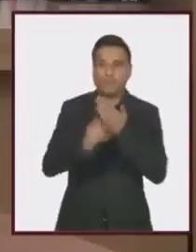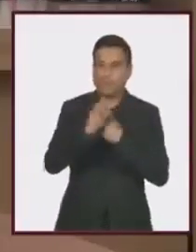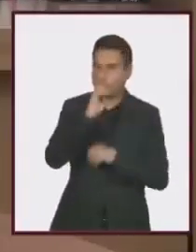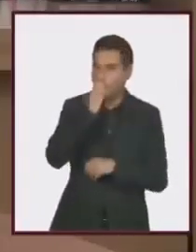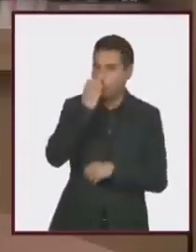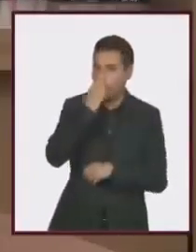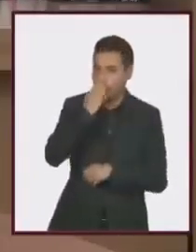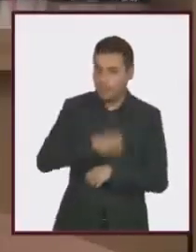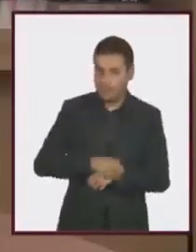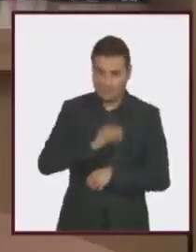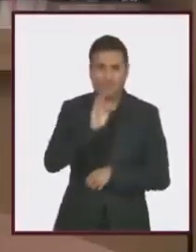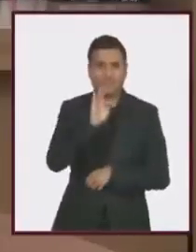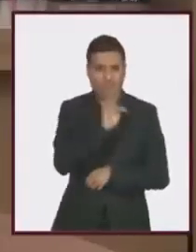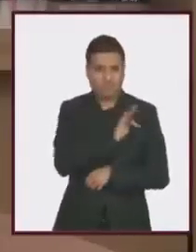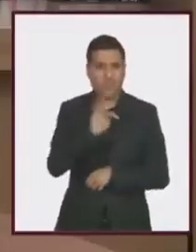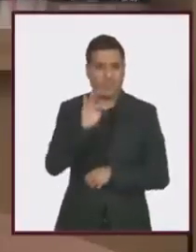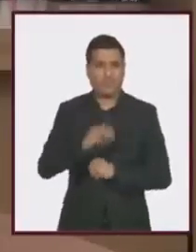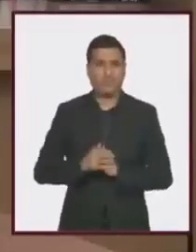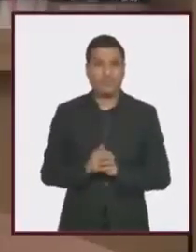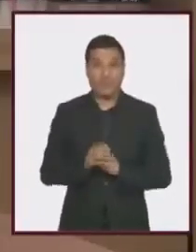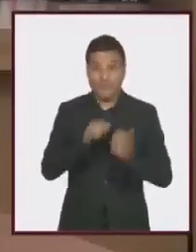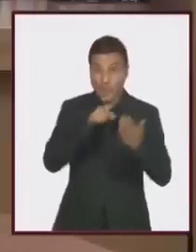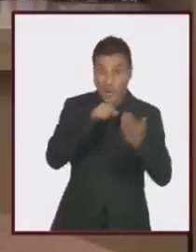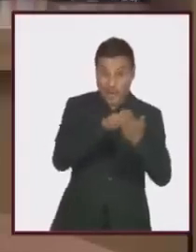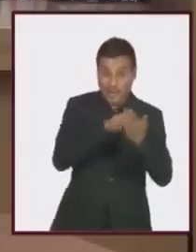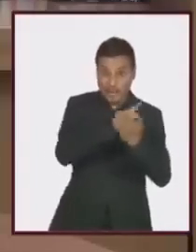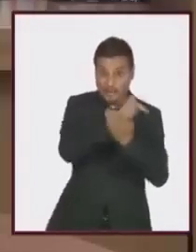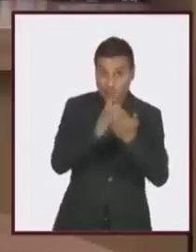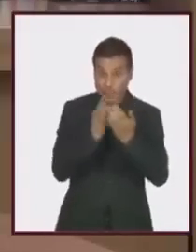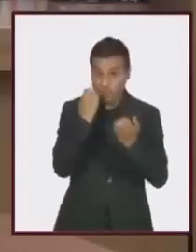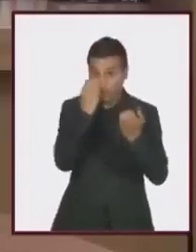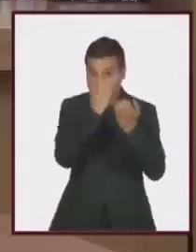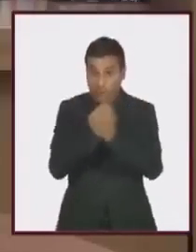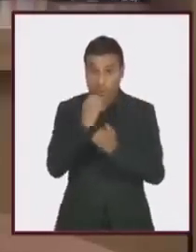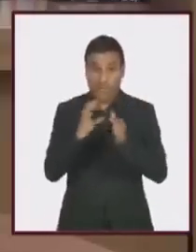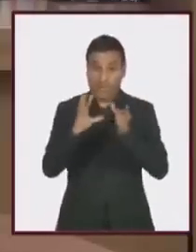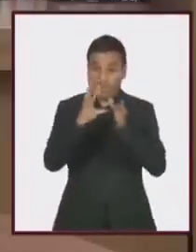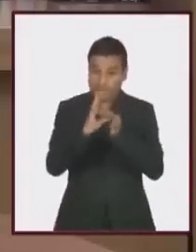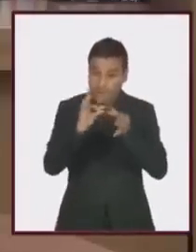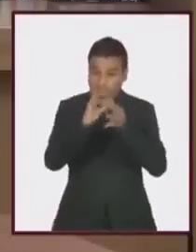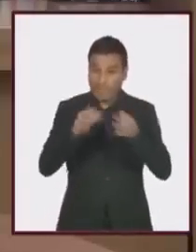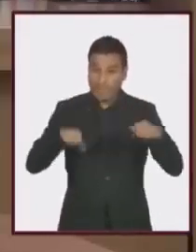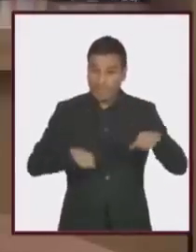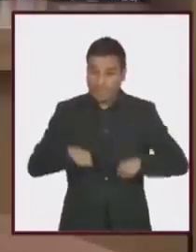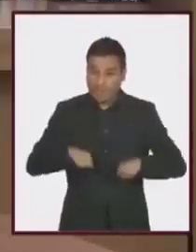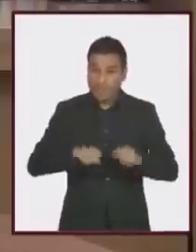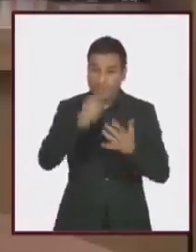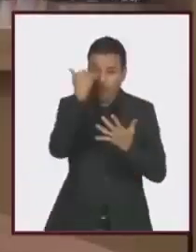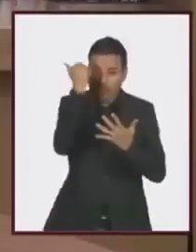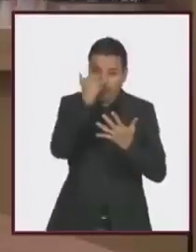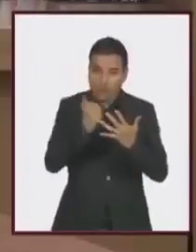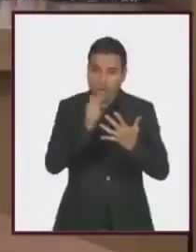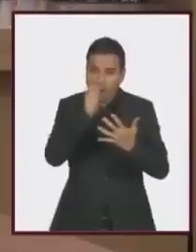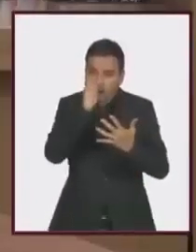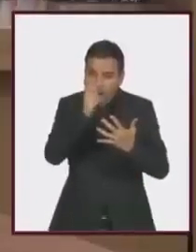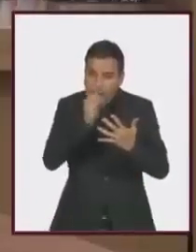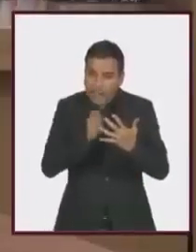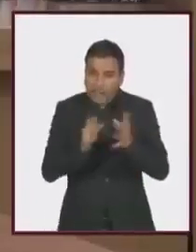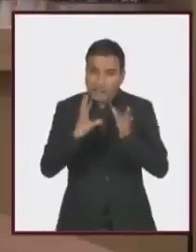el desglose ya de cada una de las actividades, ni se hace tampoco el planteamiento de la